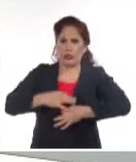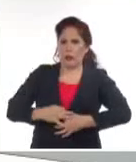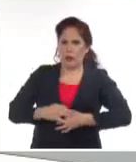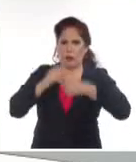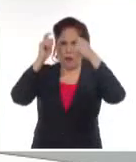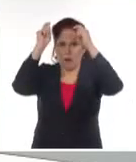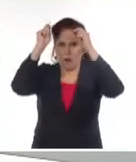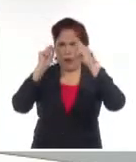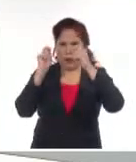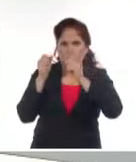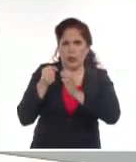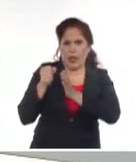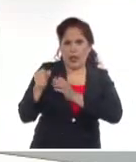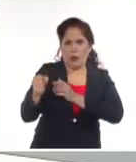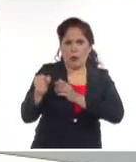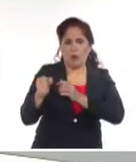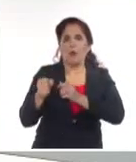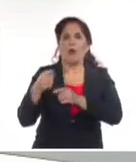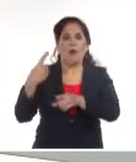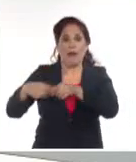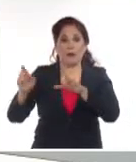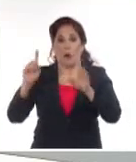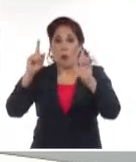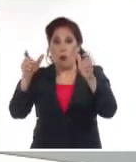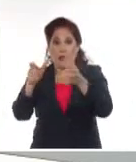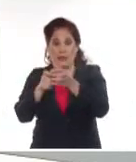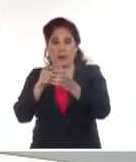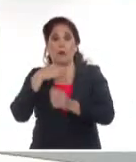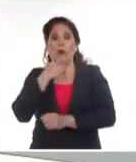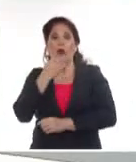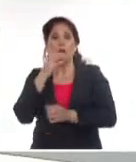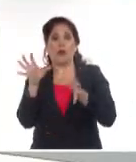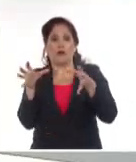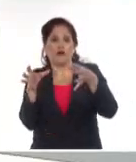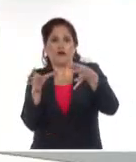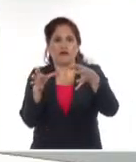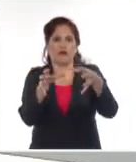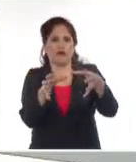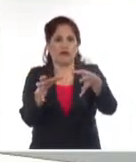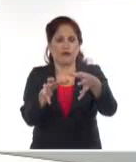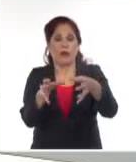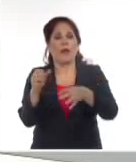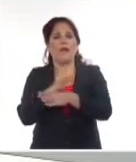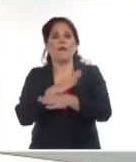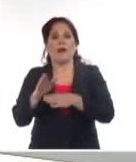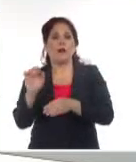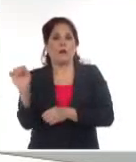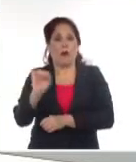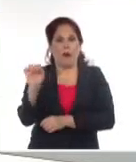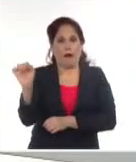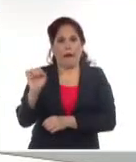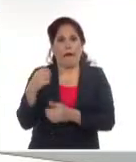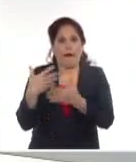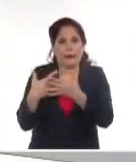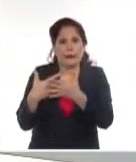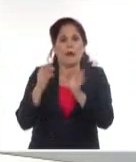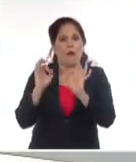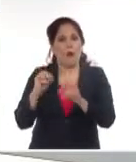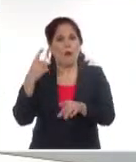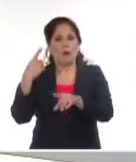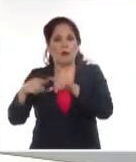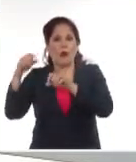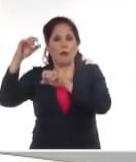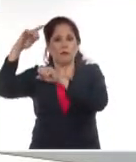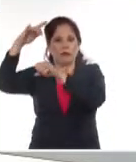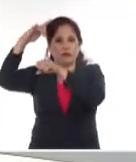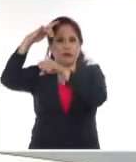escudo protector, un círculo policial enorme de al menos un centenar de efectivos, varios carros blindados y 2 helicópteros.